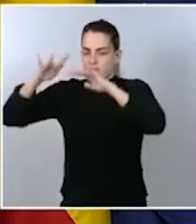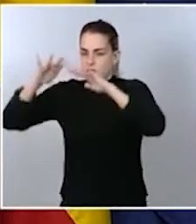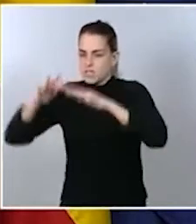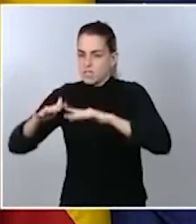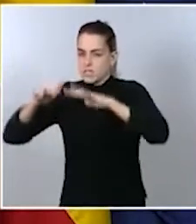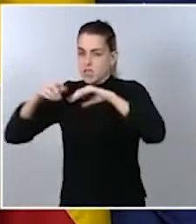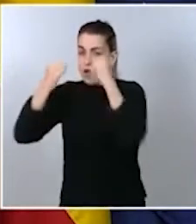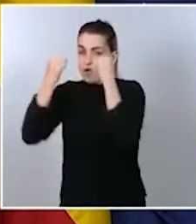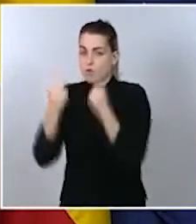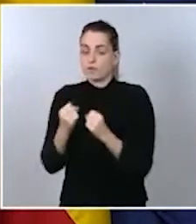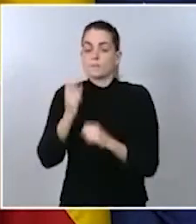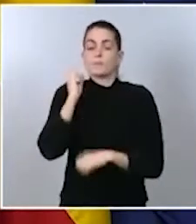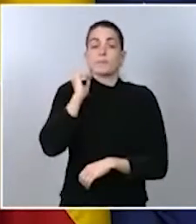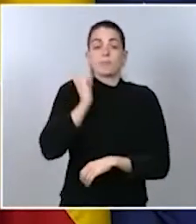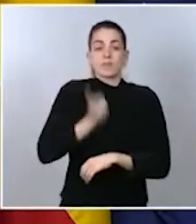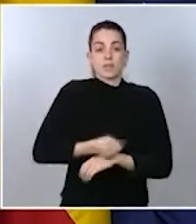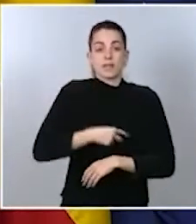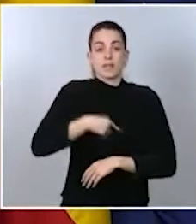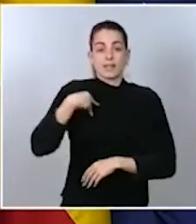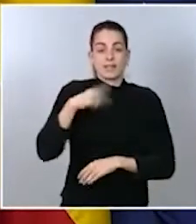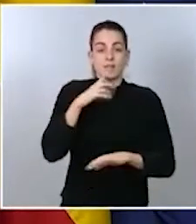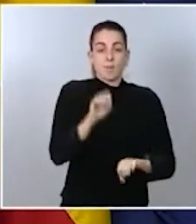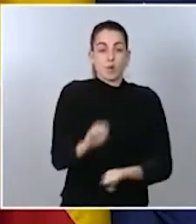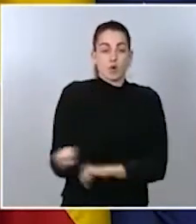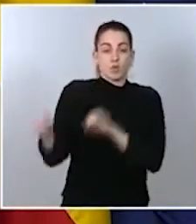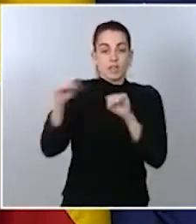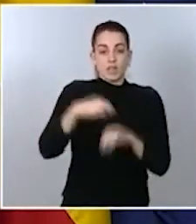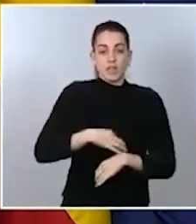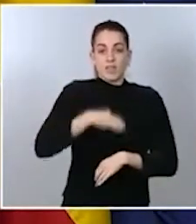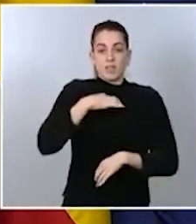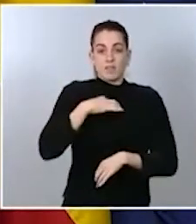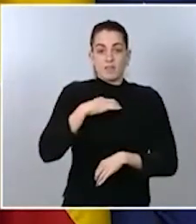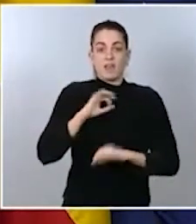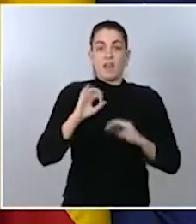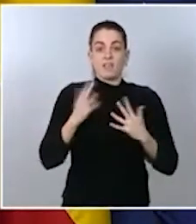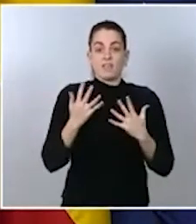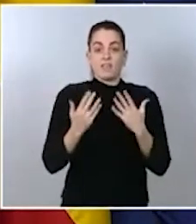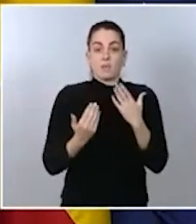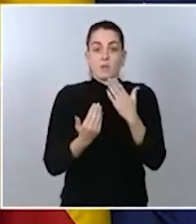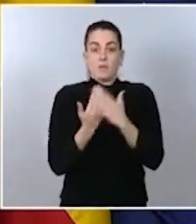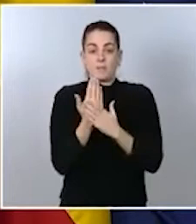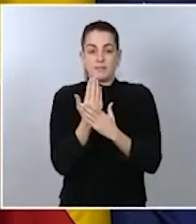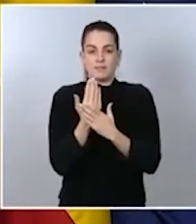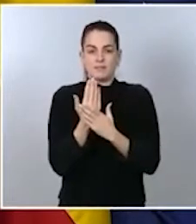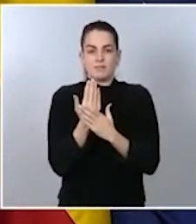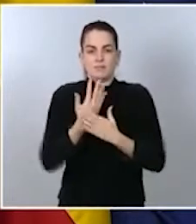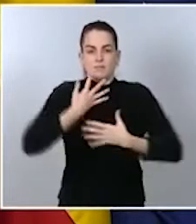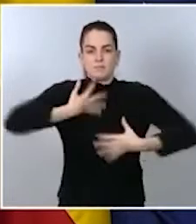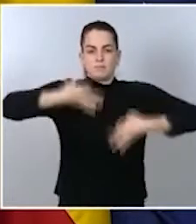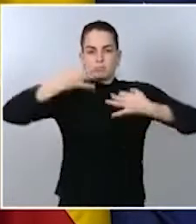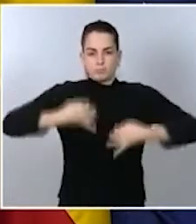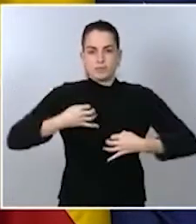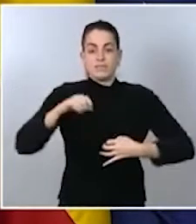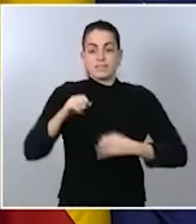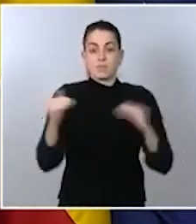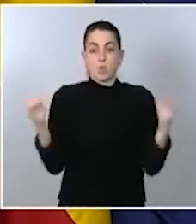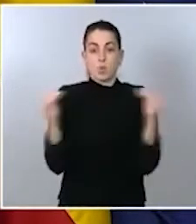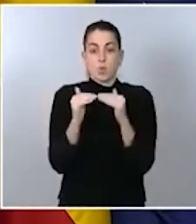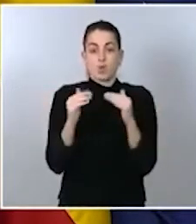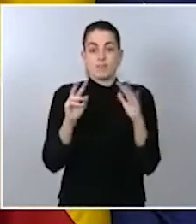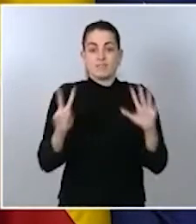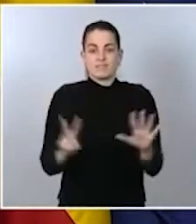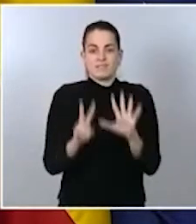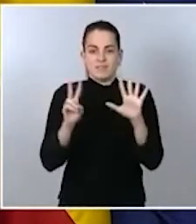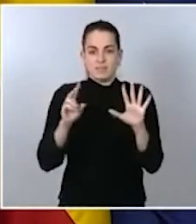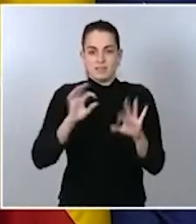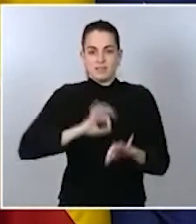general de protección civil y a las 1050 horas de la mañana activo de ese jueves 7 de enero la fase